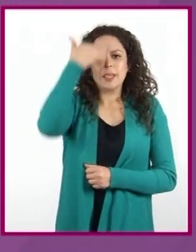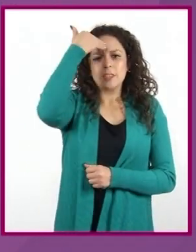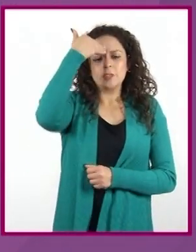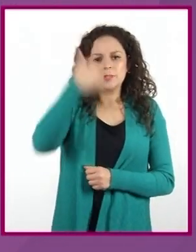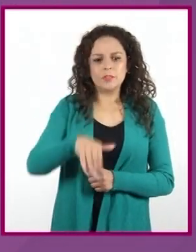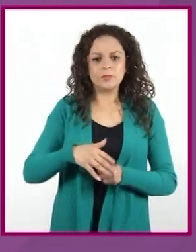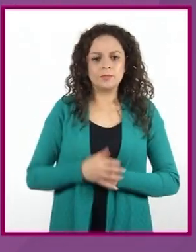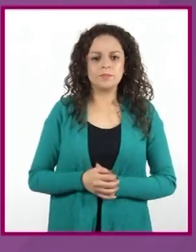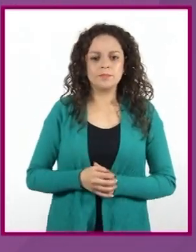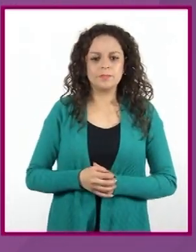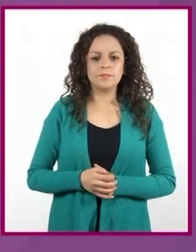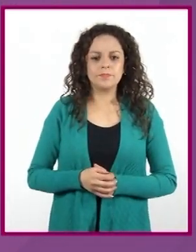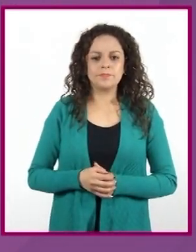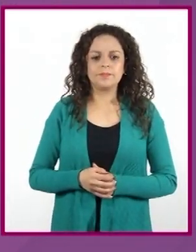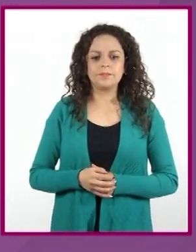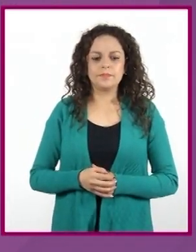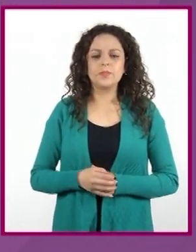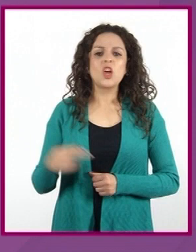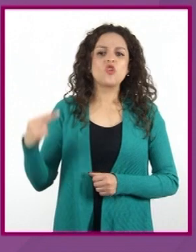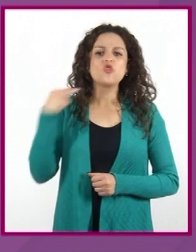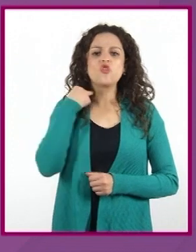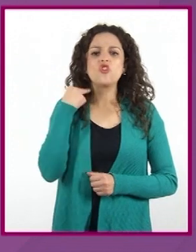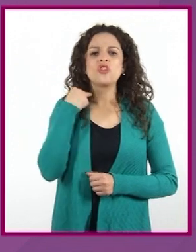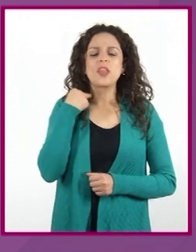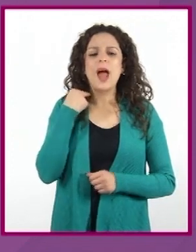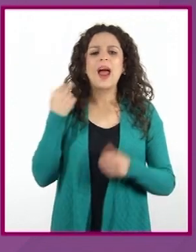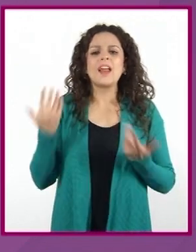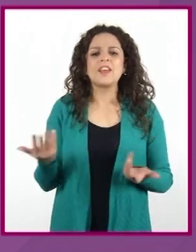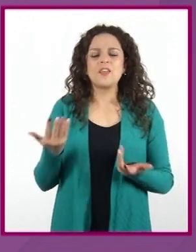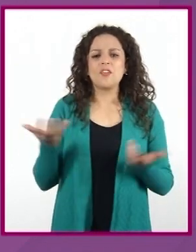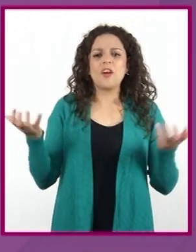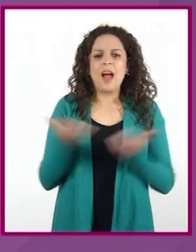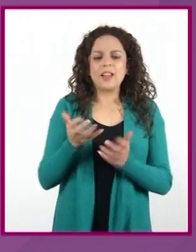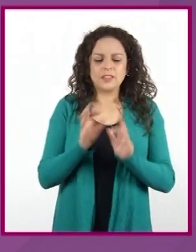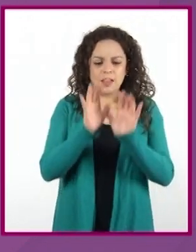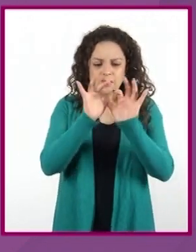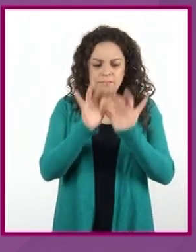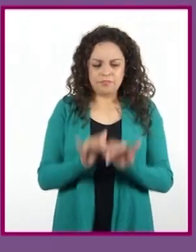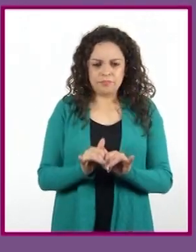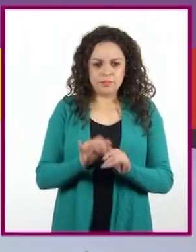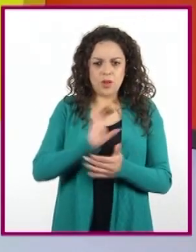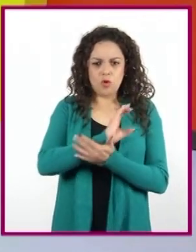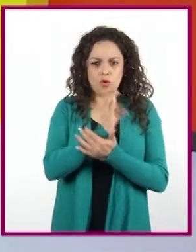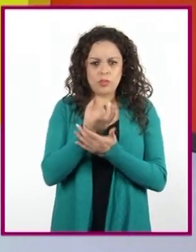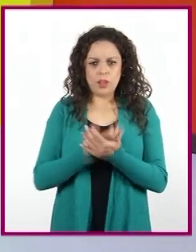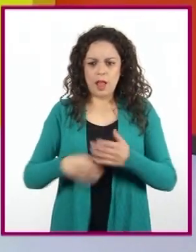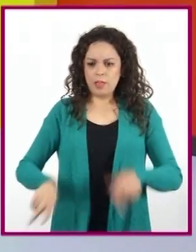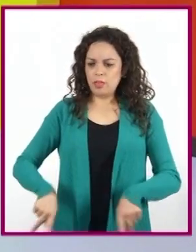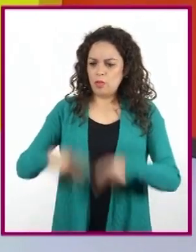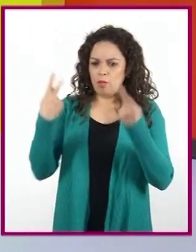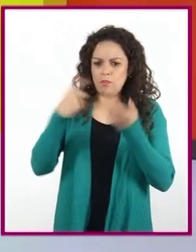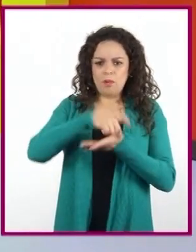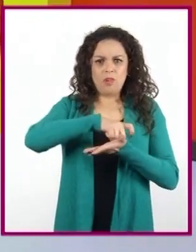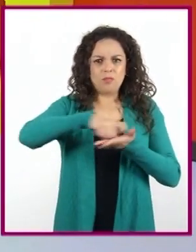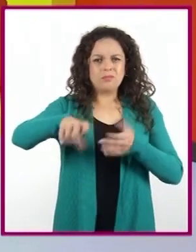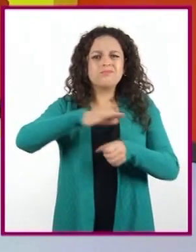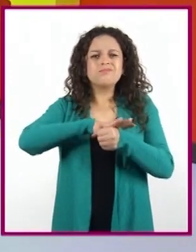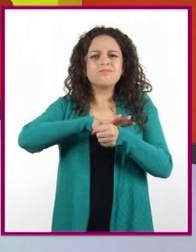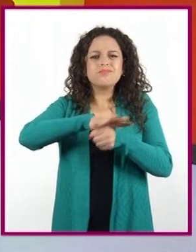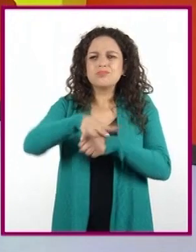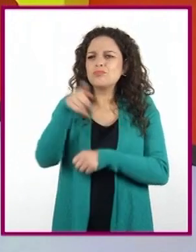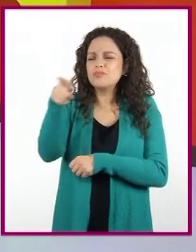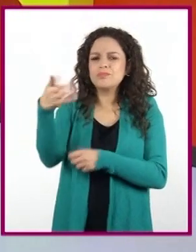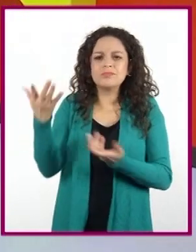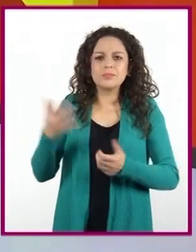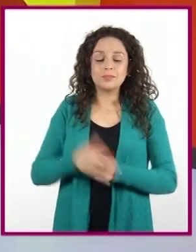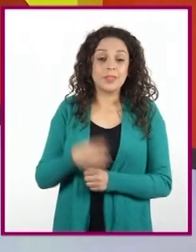es la función de un notario en la redacción de contratos de compraventa? Escuchemos al licenciado en